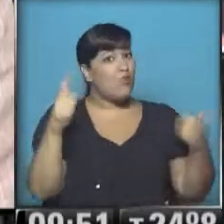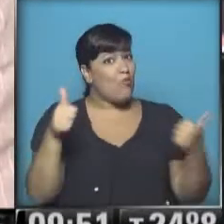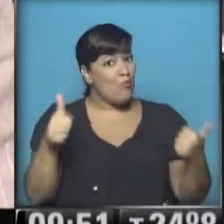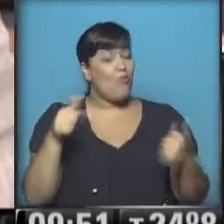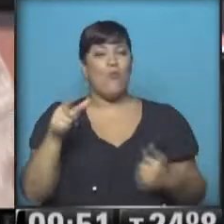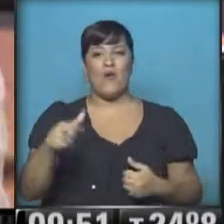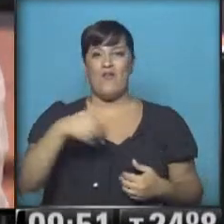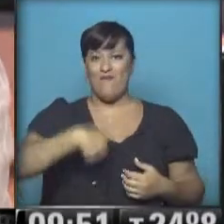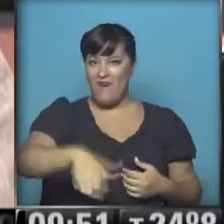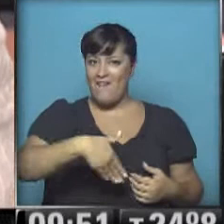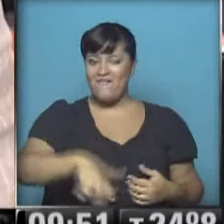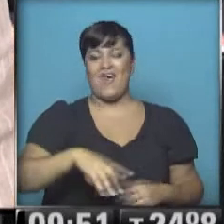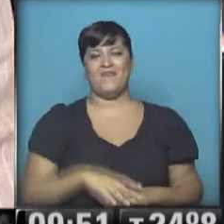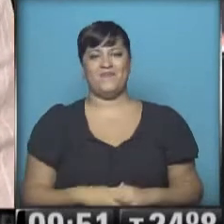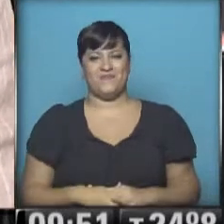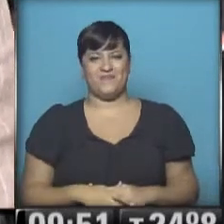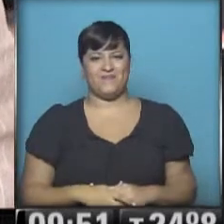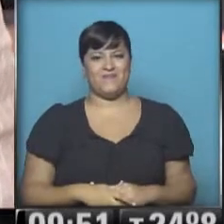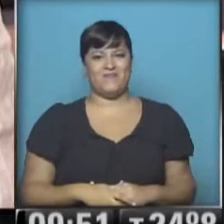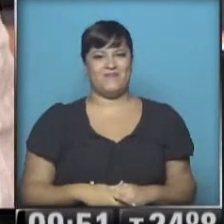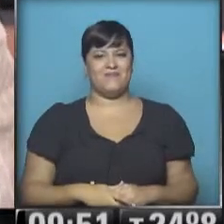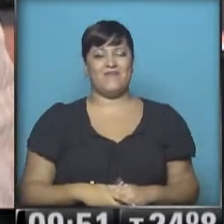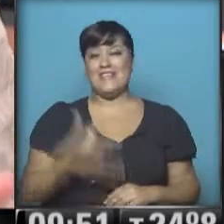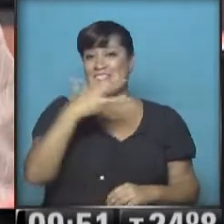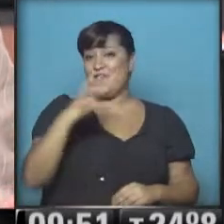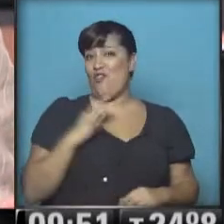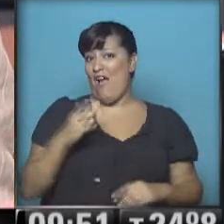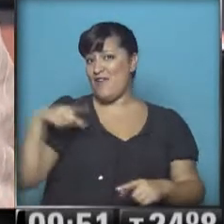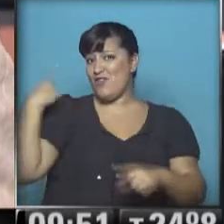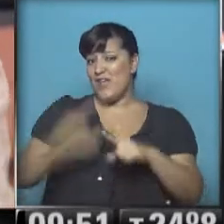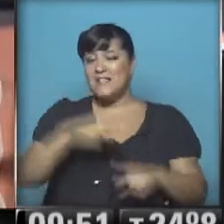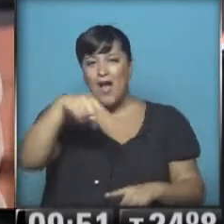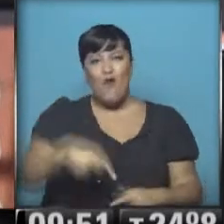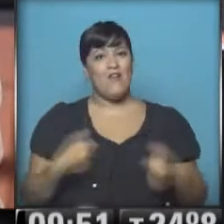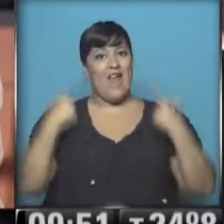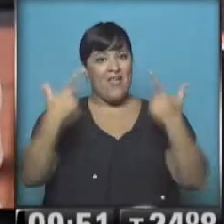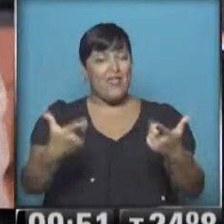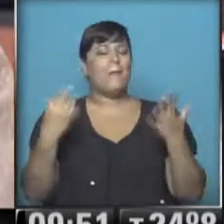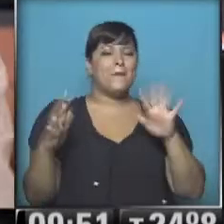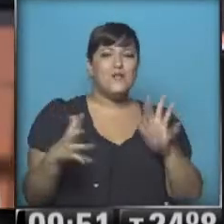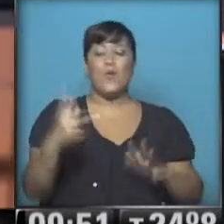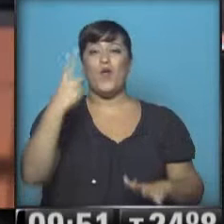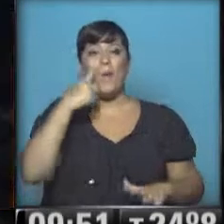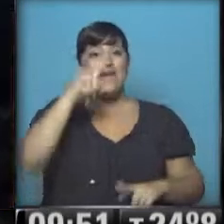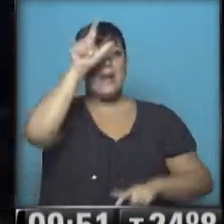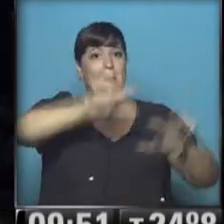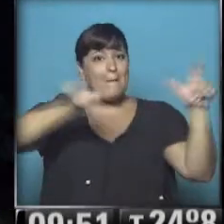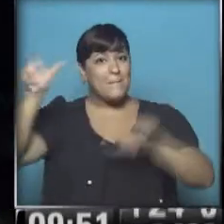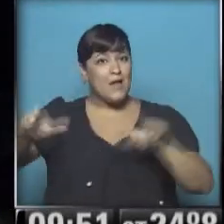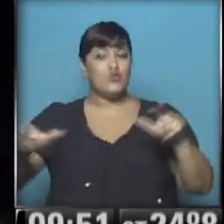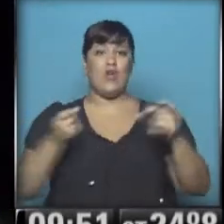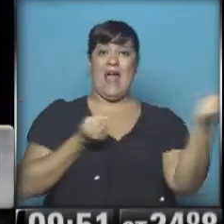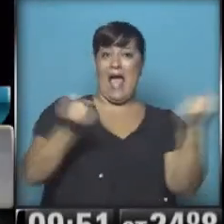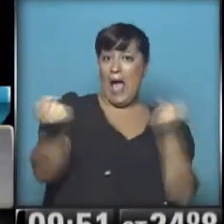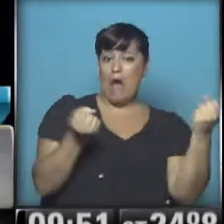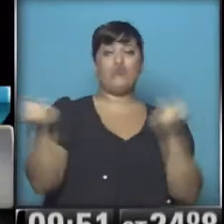Que se viene ofreciendo sin publicidad. En los últimos 5 años y que permite que casi 1000 personas, entre gente que va con auto y sin,